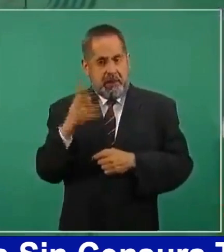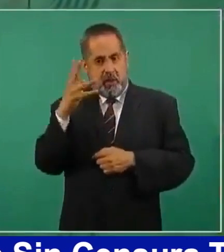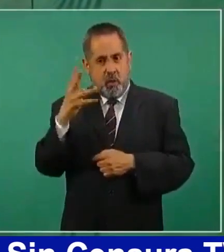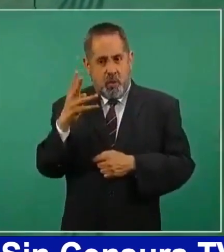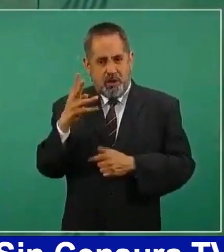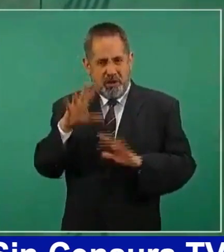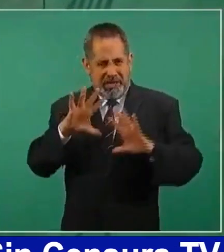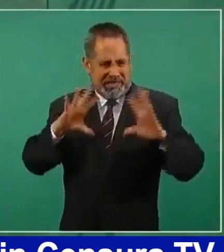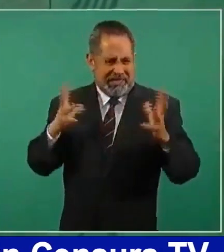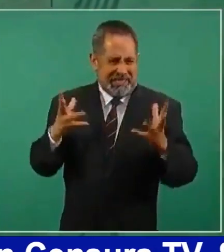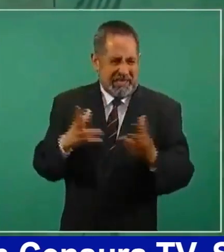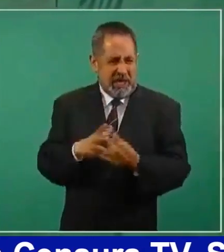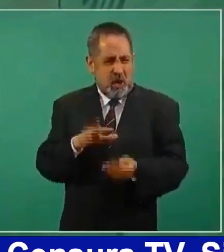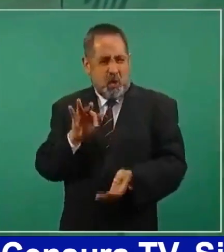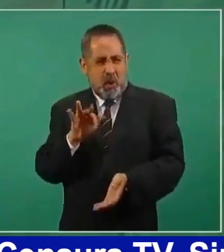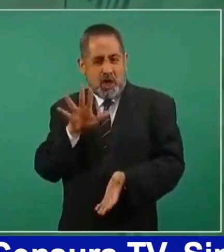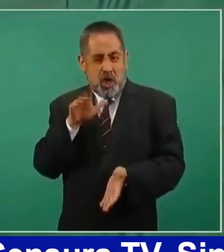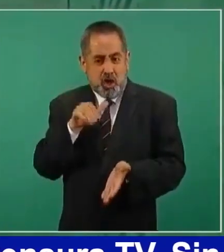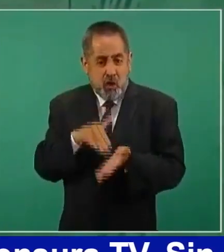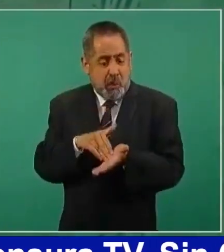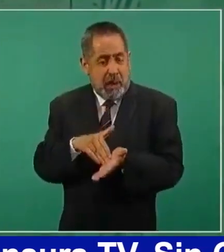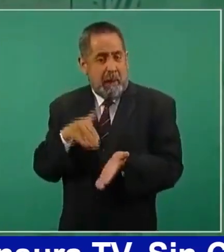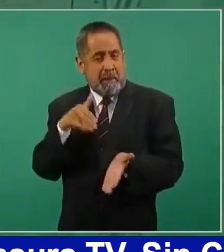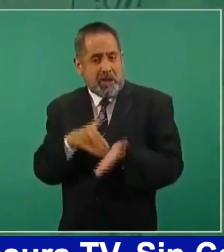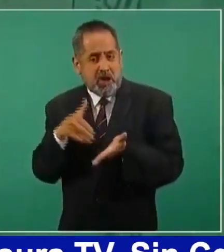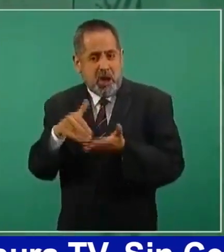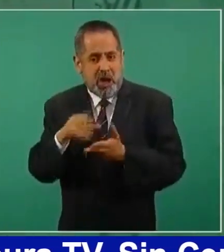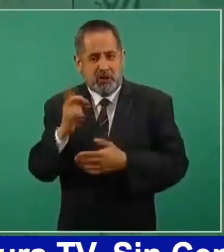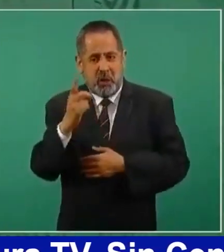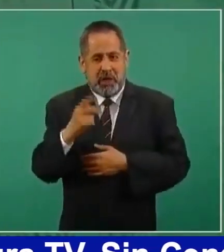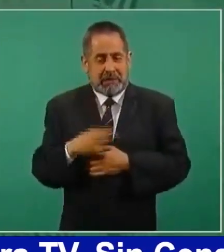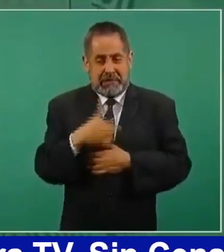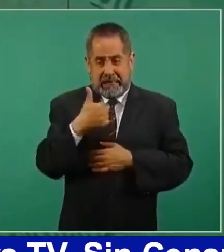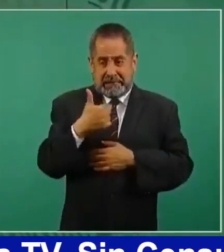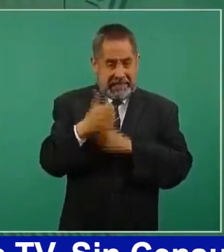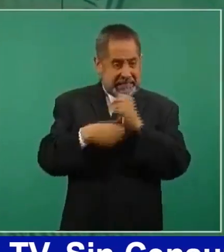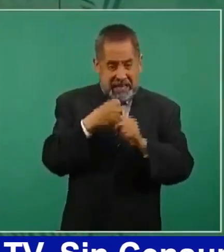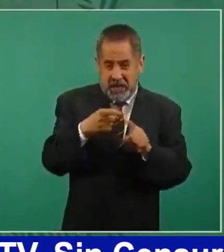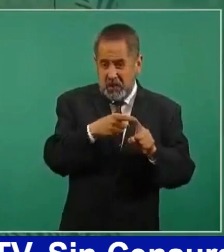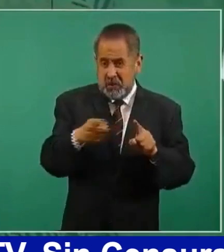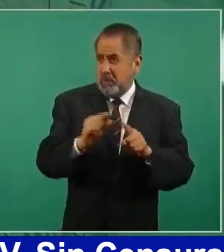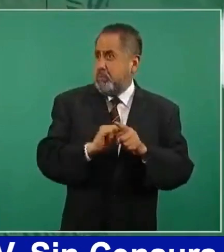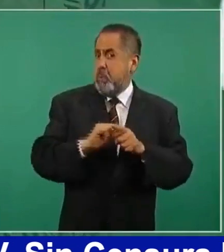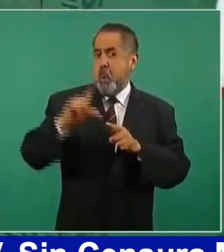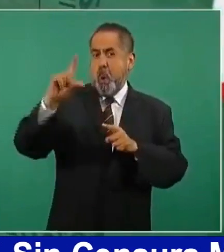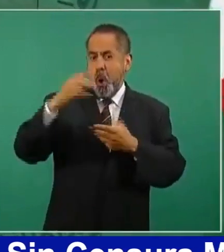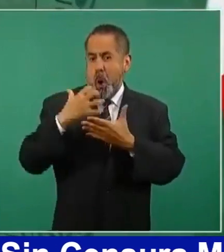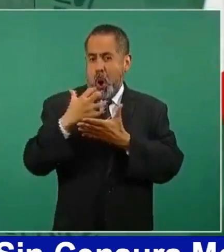acumulaban 48,000 millones de dólares en un sexenio.